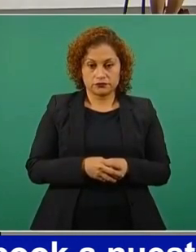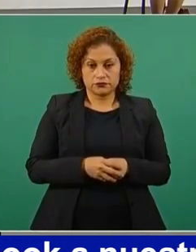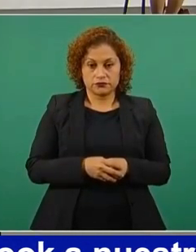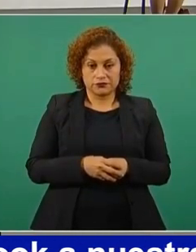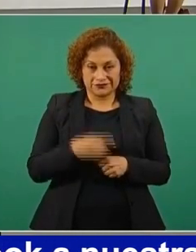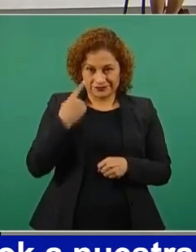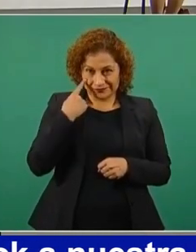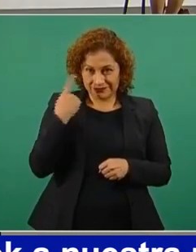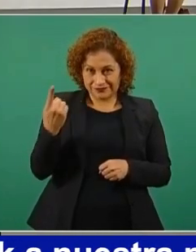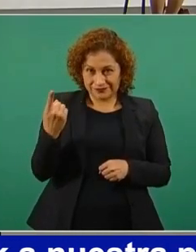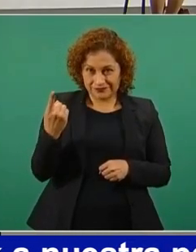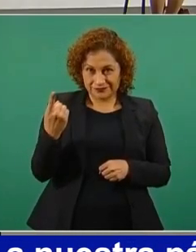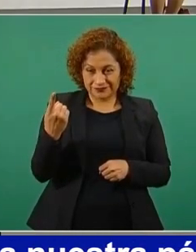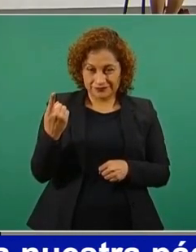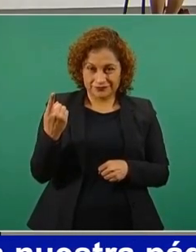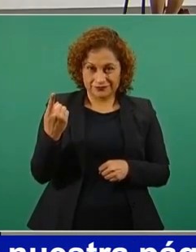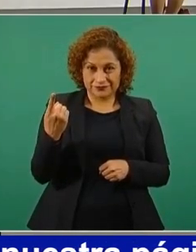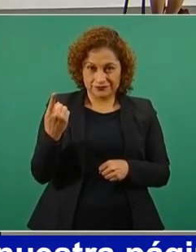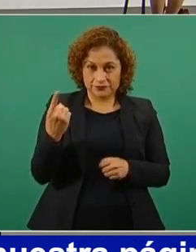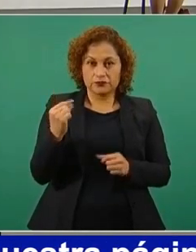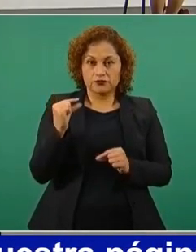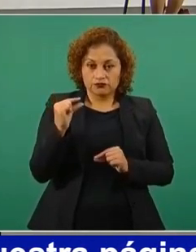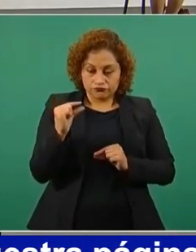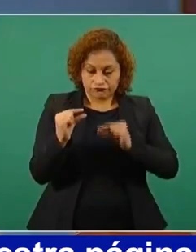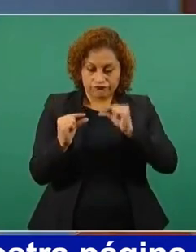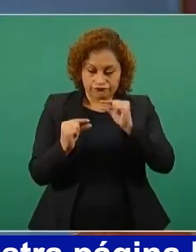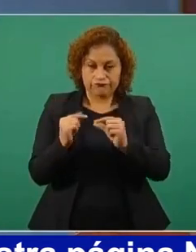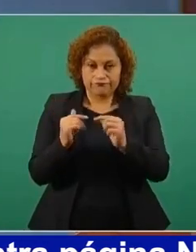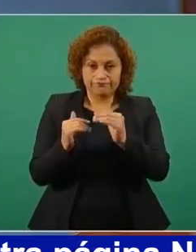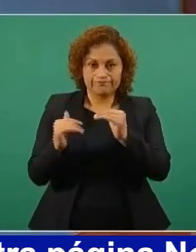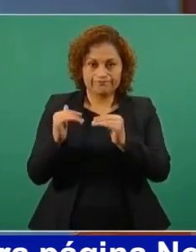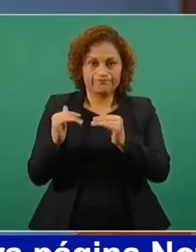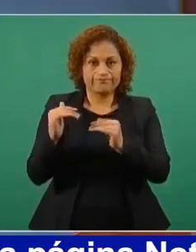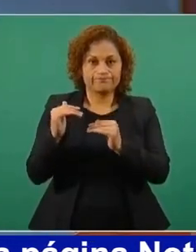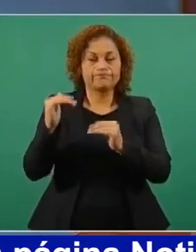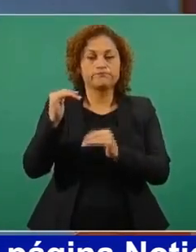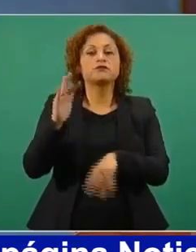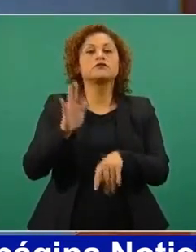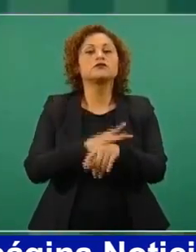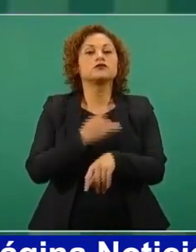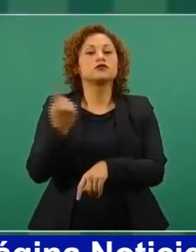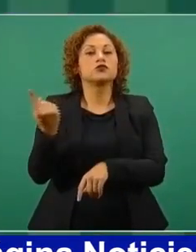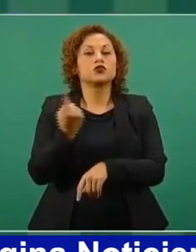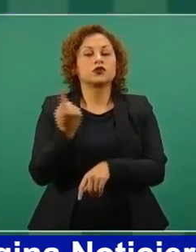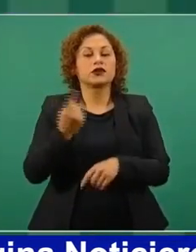O sea, ha ido aumentando, porque todo el que